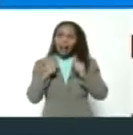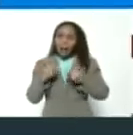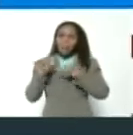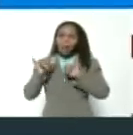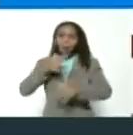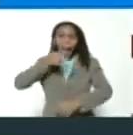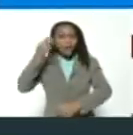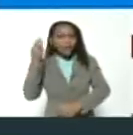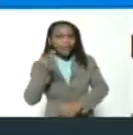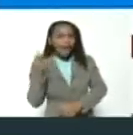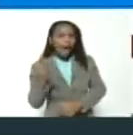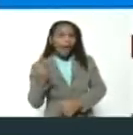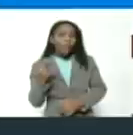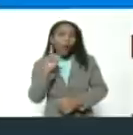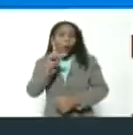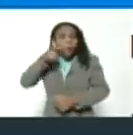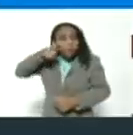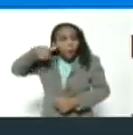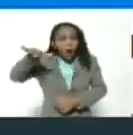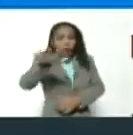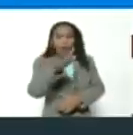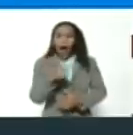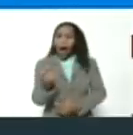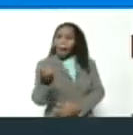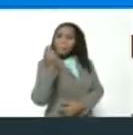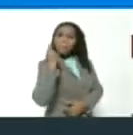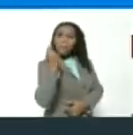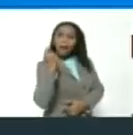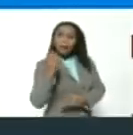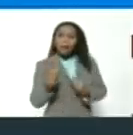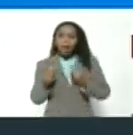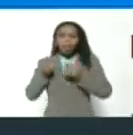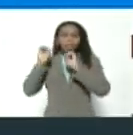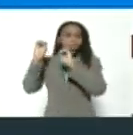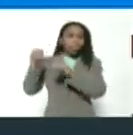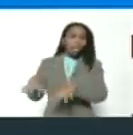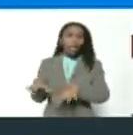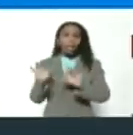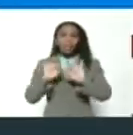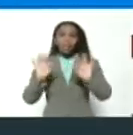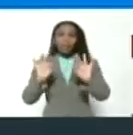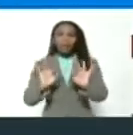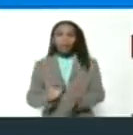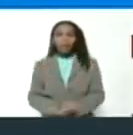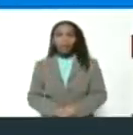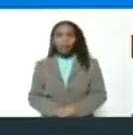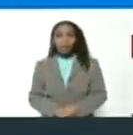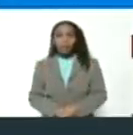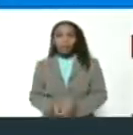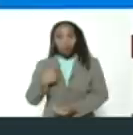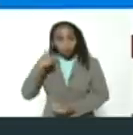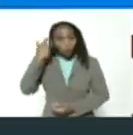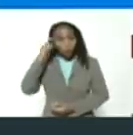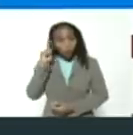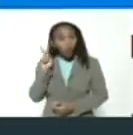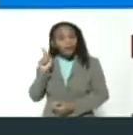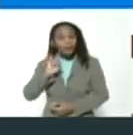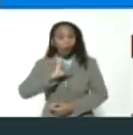auténticos y originarios de un pueblo que jamás se dio por vencido. Yo recuerdo ese